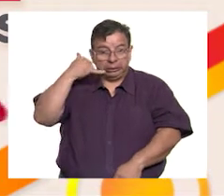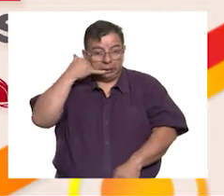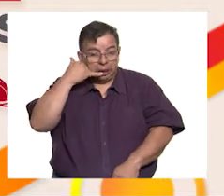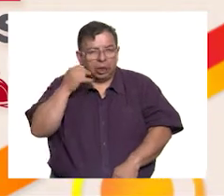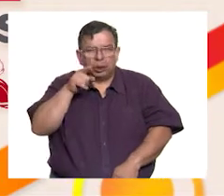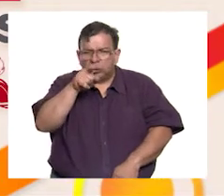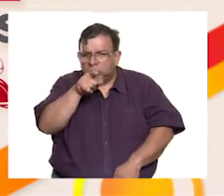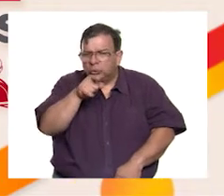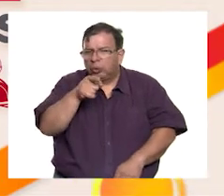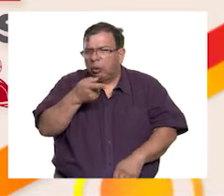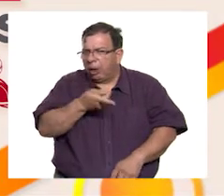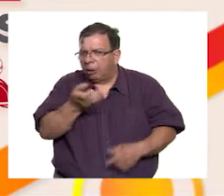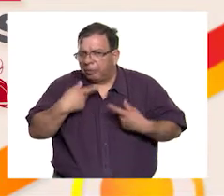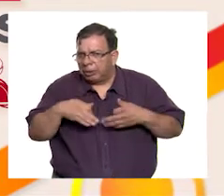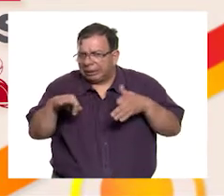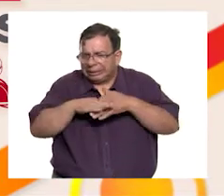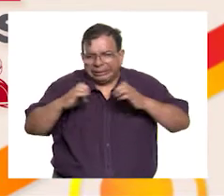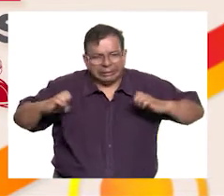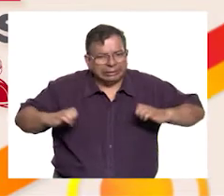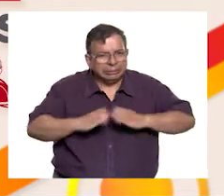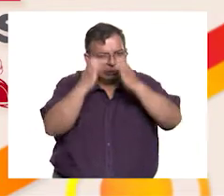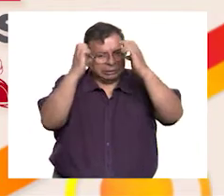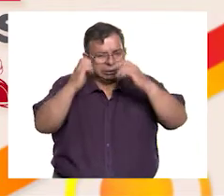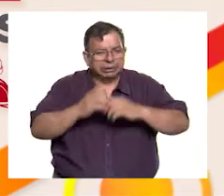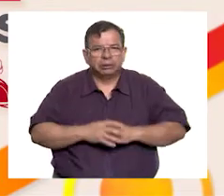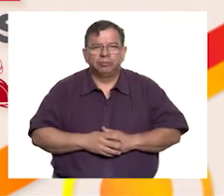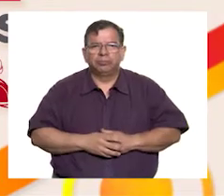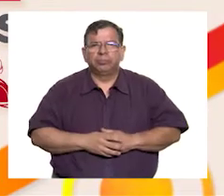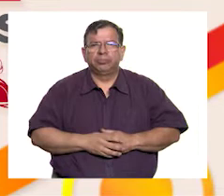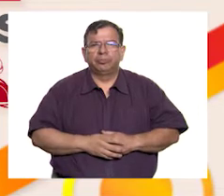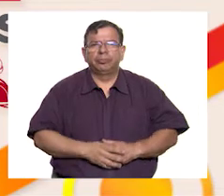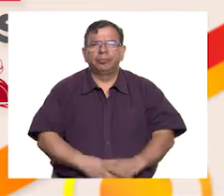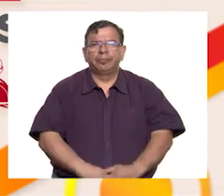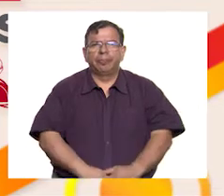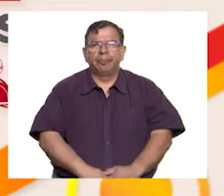alguien cerca de ti tenga una emergencia.